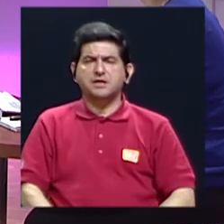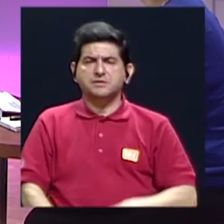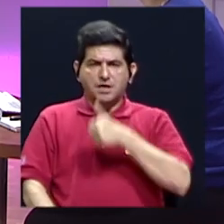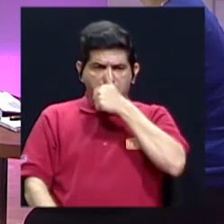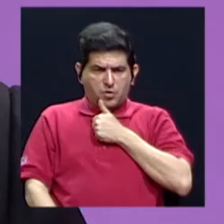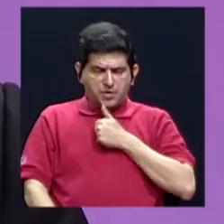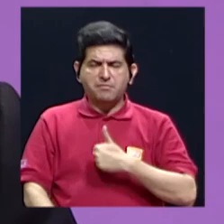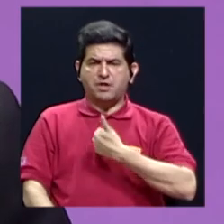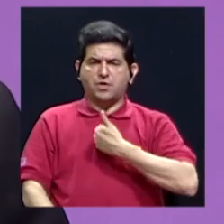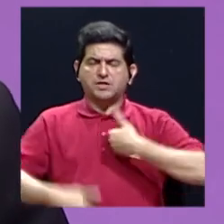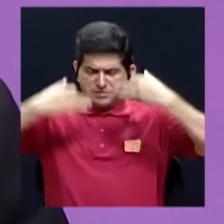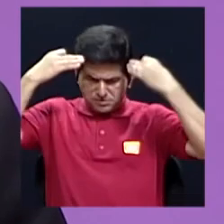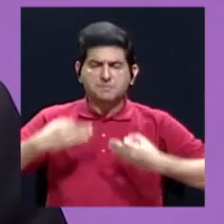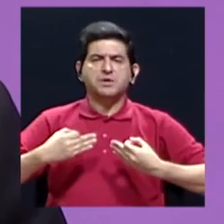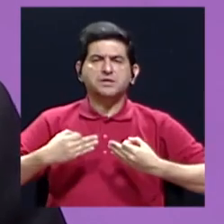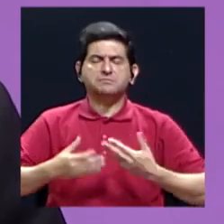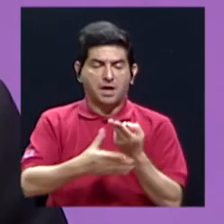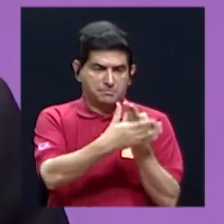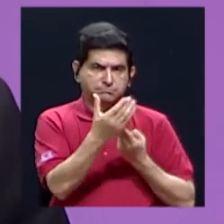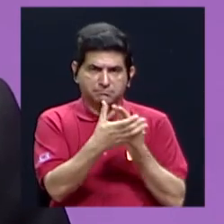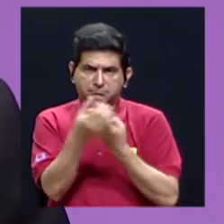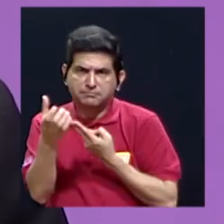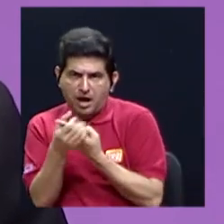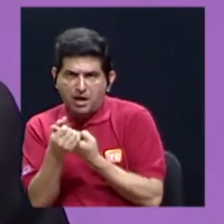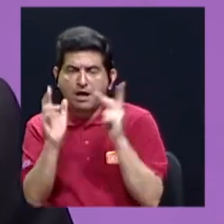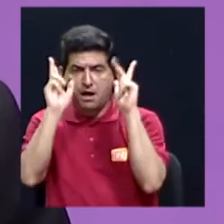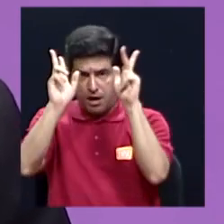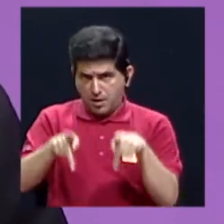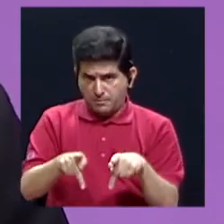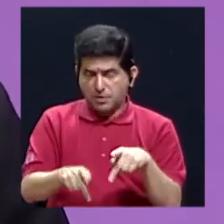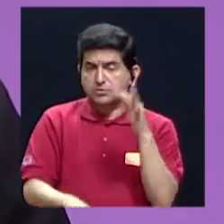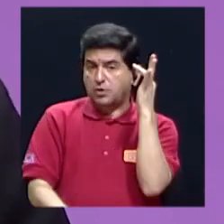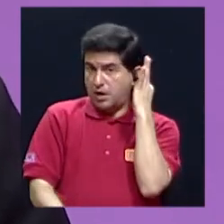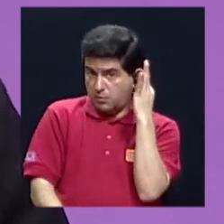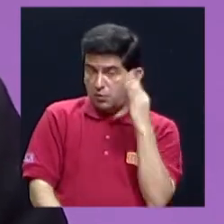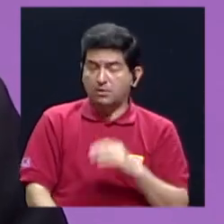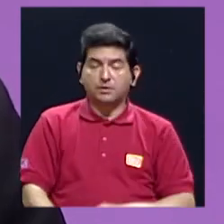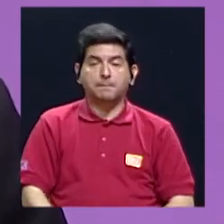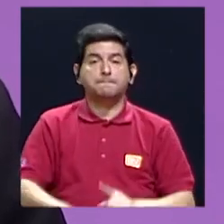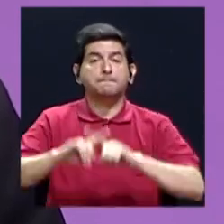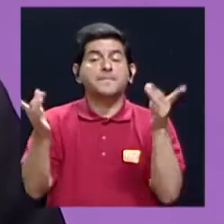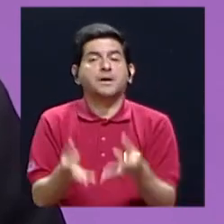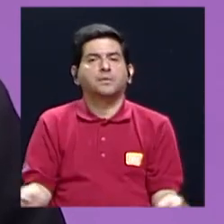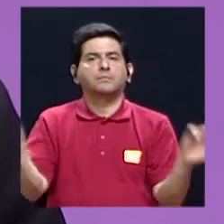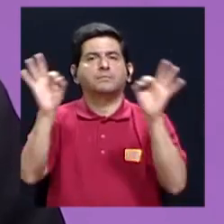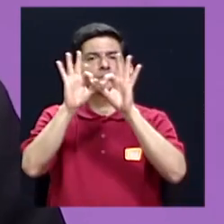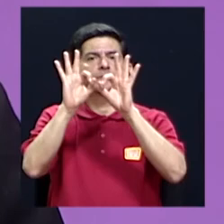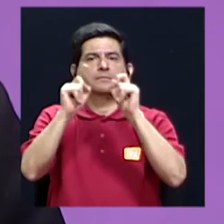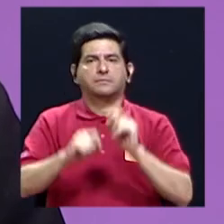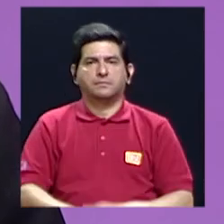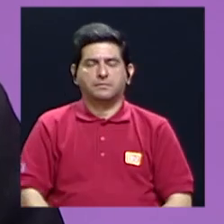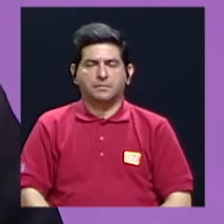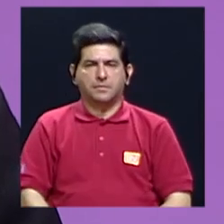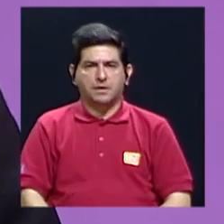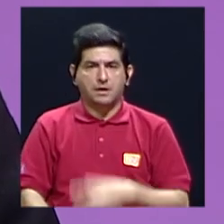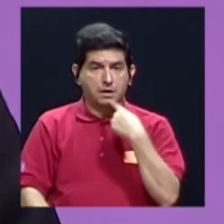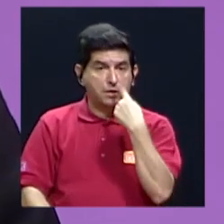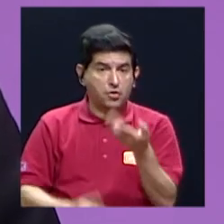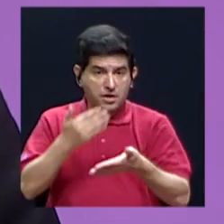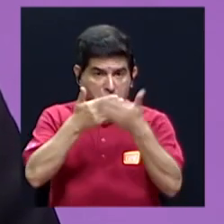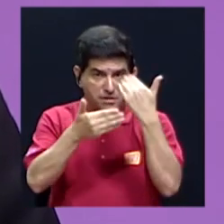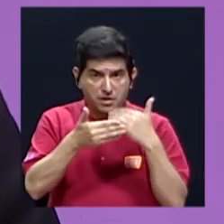a la autodeterminación de la pareja, de la persona, de la mujer, pero muy importante, y muy importante lo que